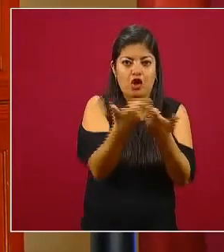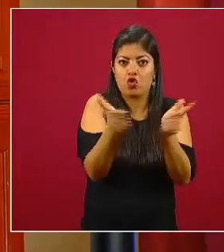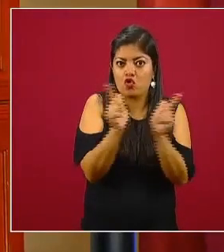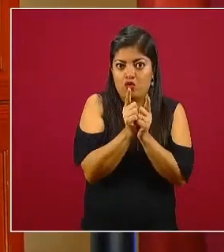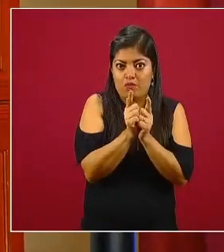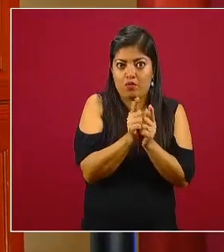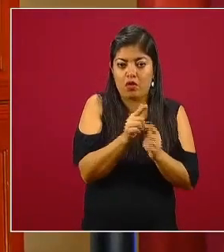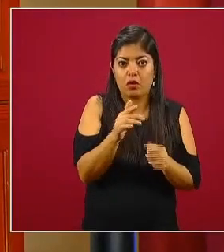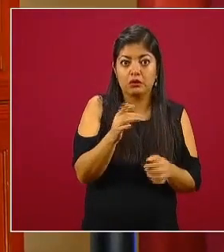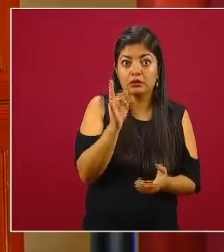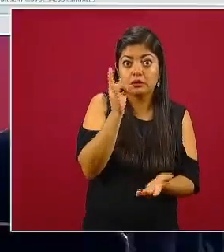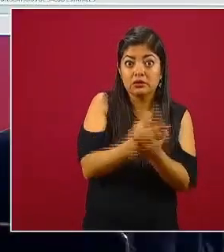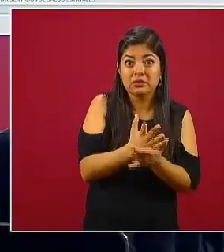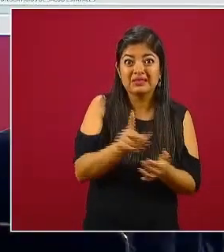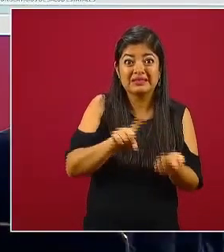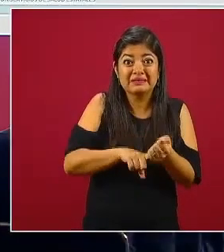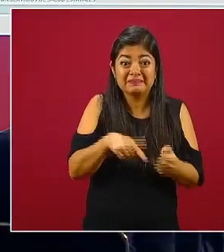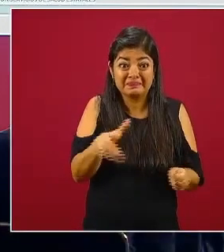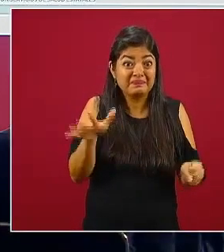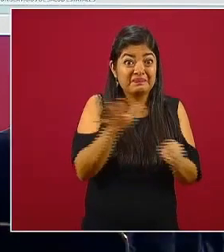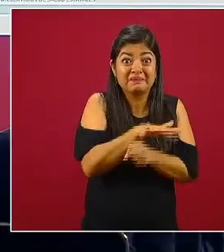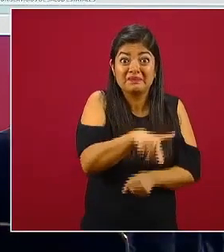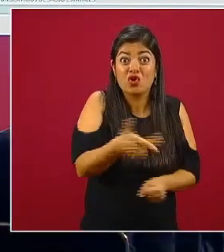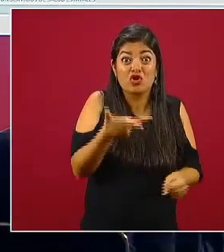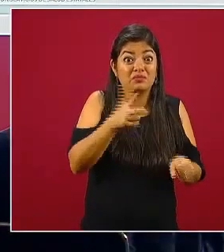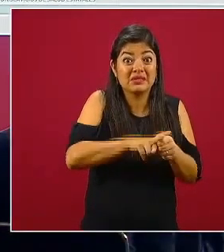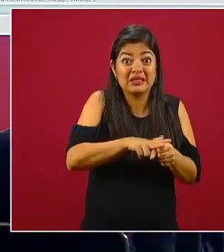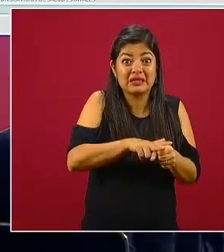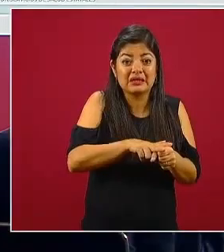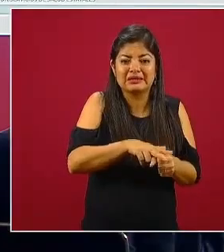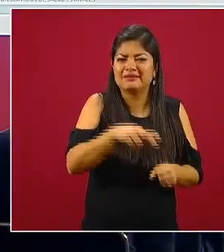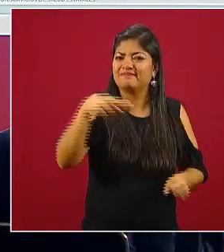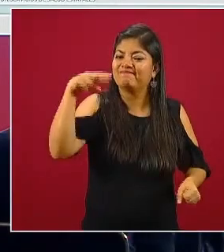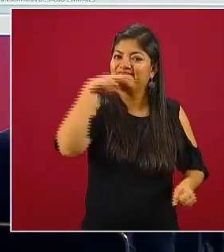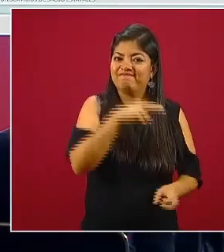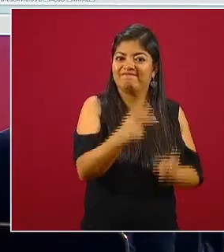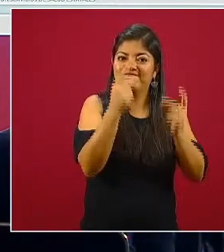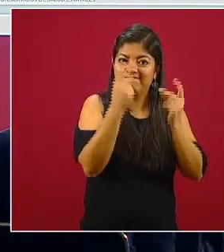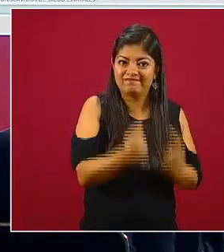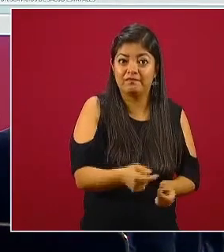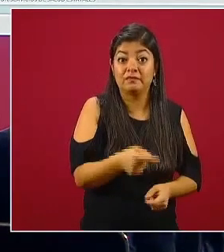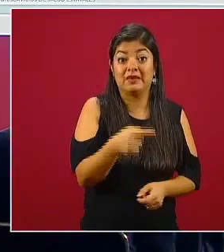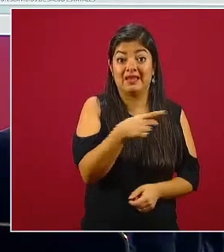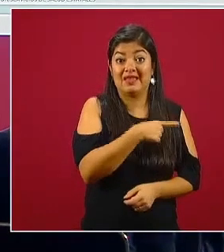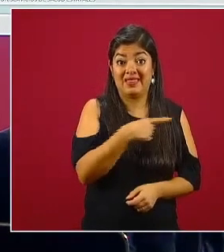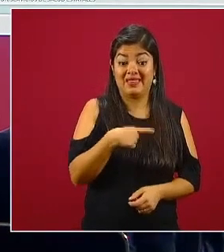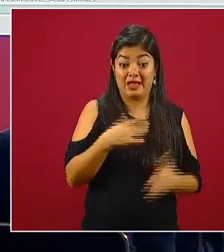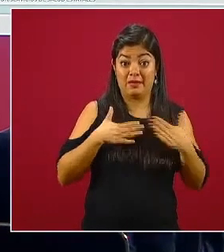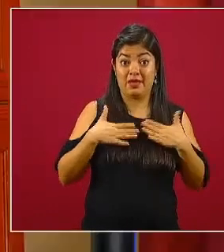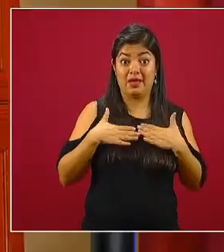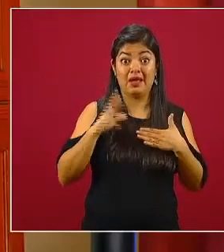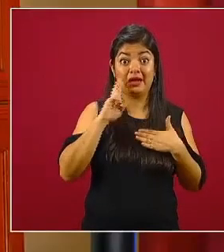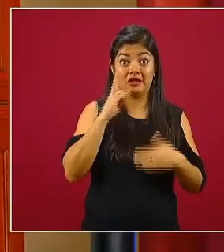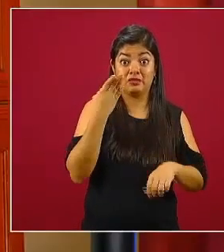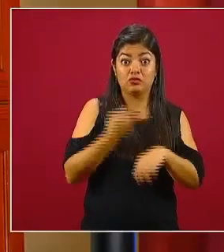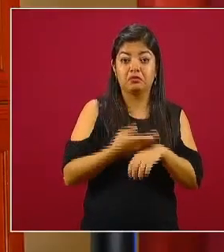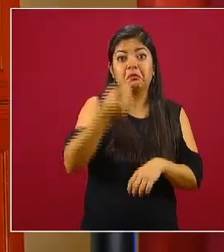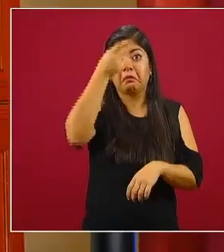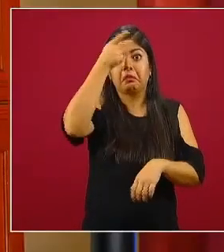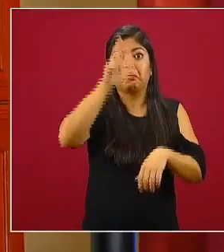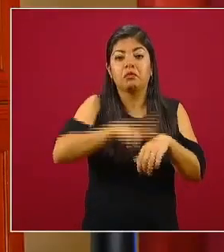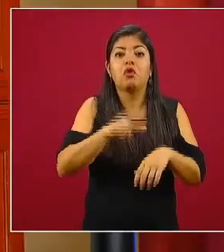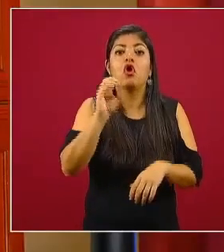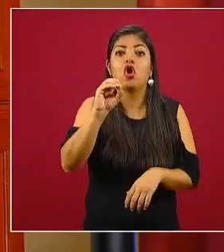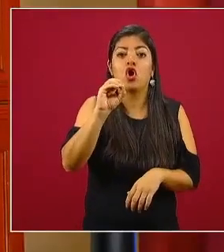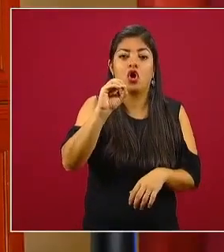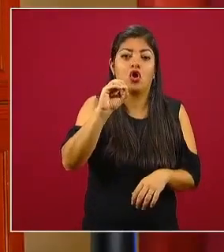clínico identifica que está saturado el hospital, lo más pronto posible, la persona designada por el director o directora